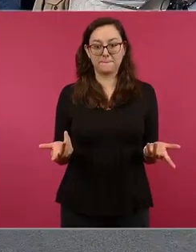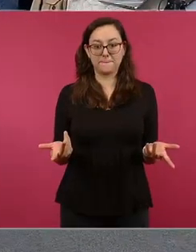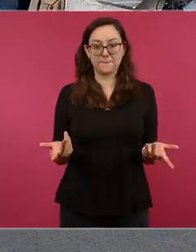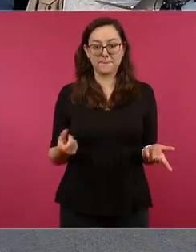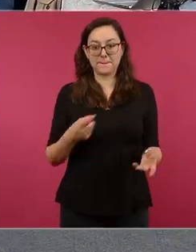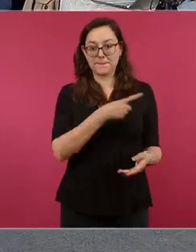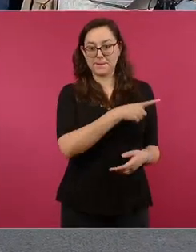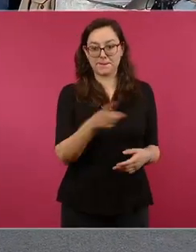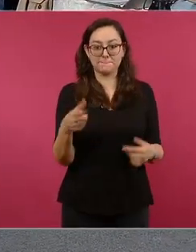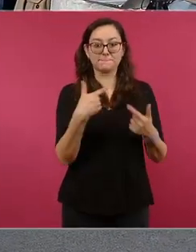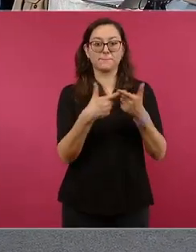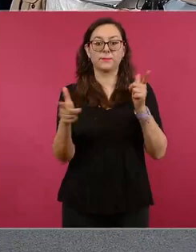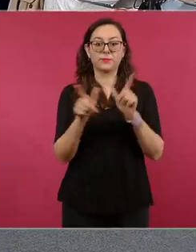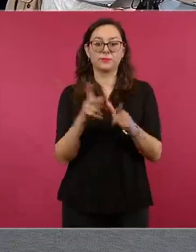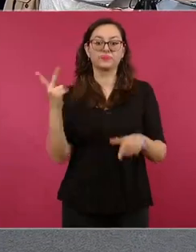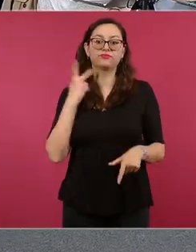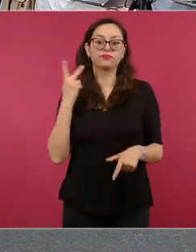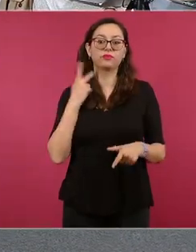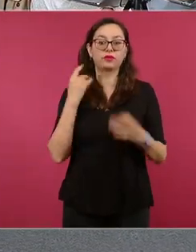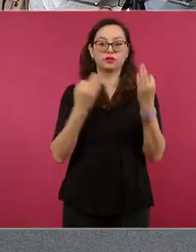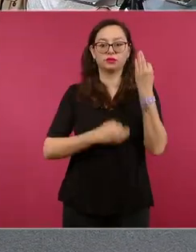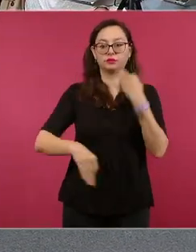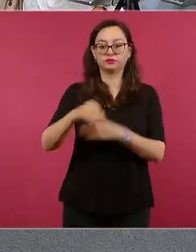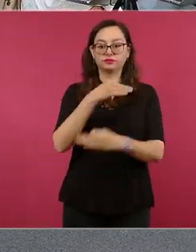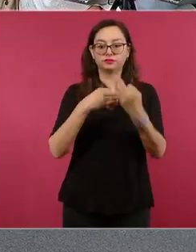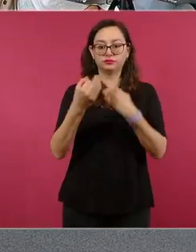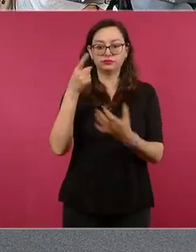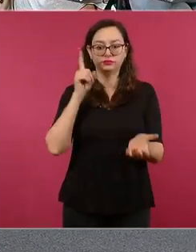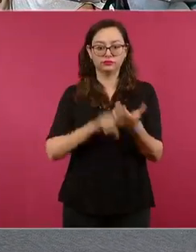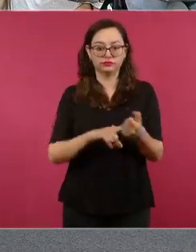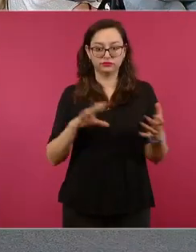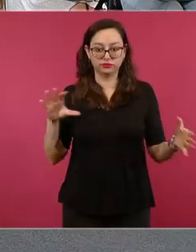partido y están apoyando.